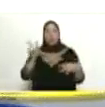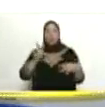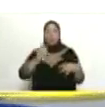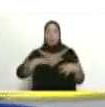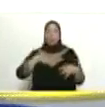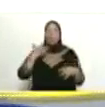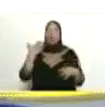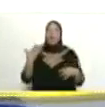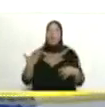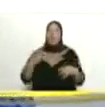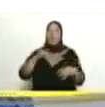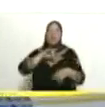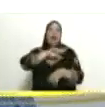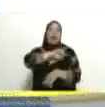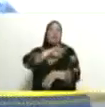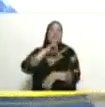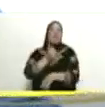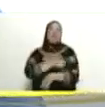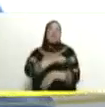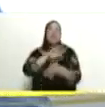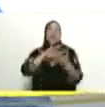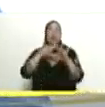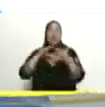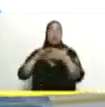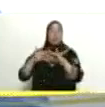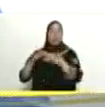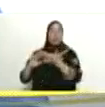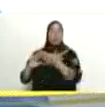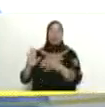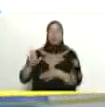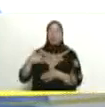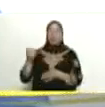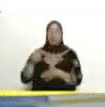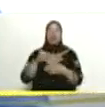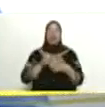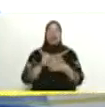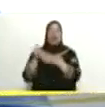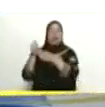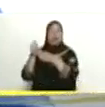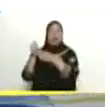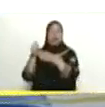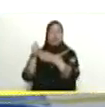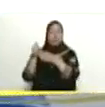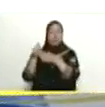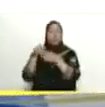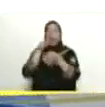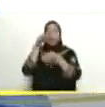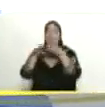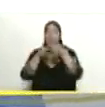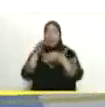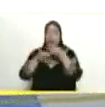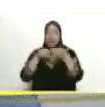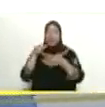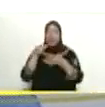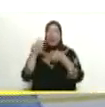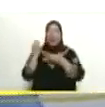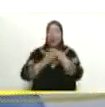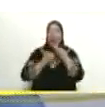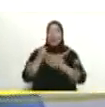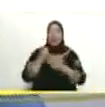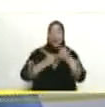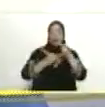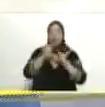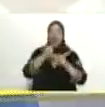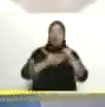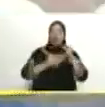puede, solo el poder popular puede hacer, decir, construir,